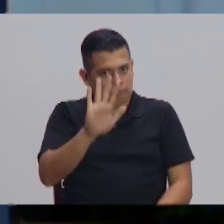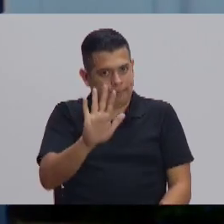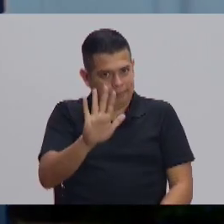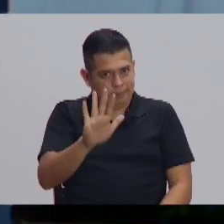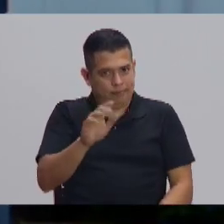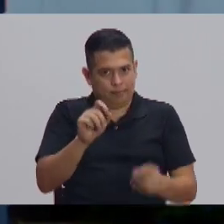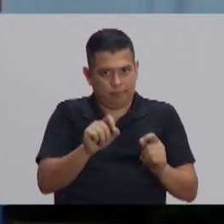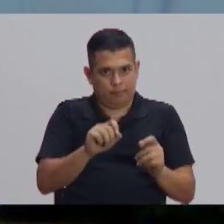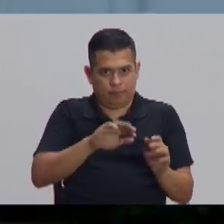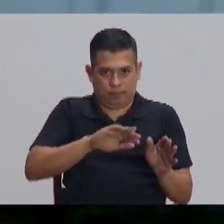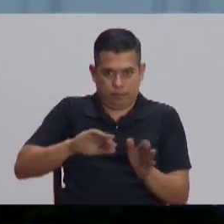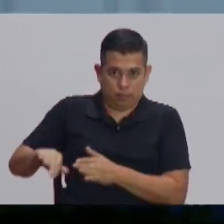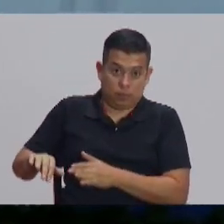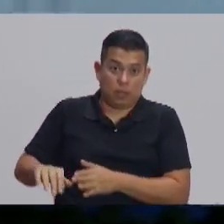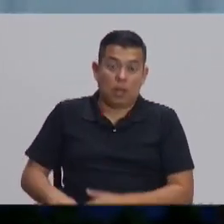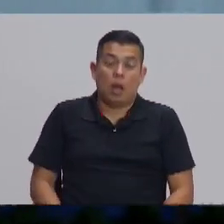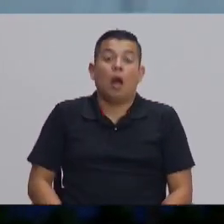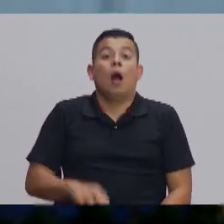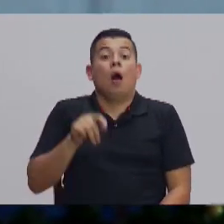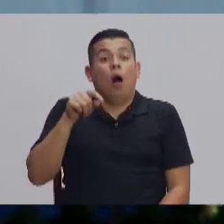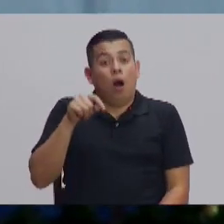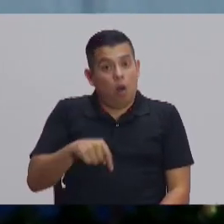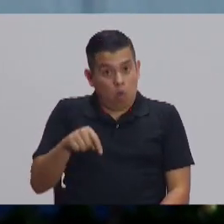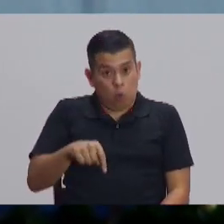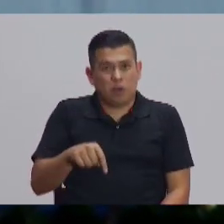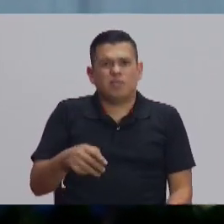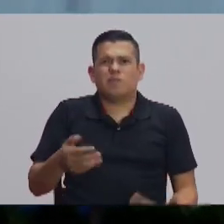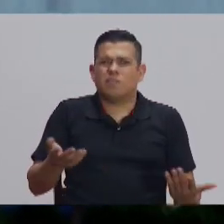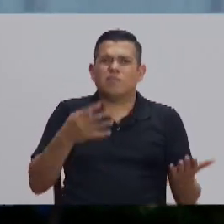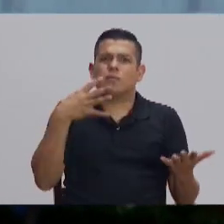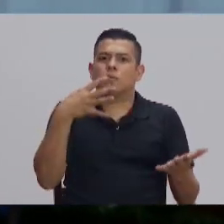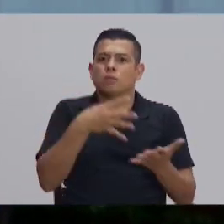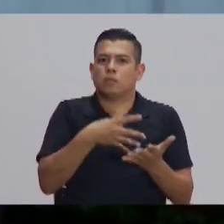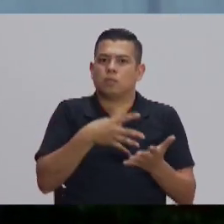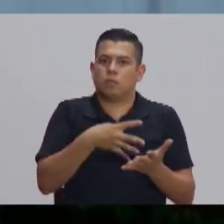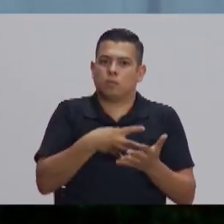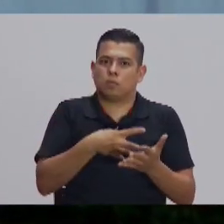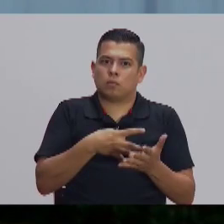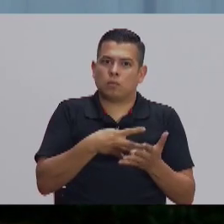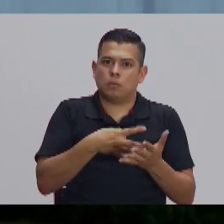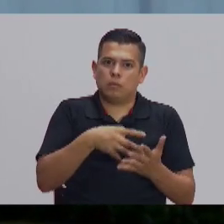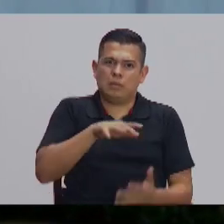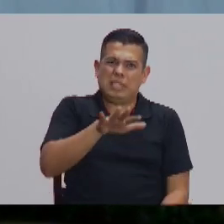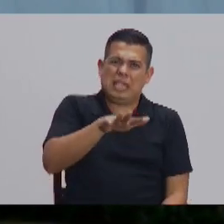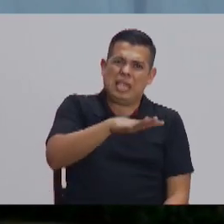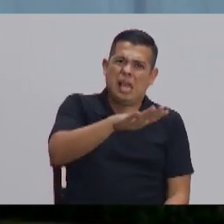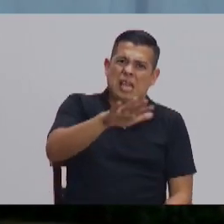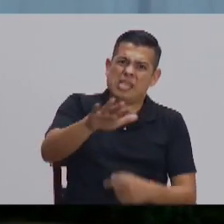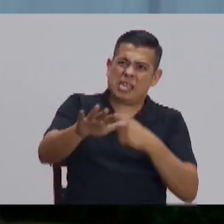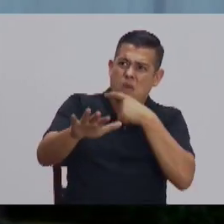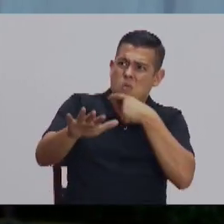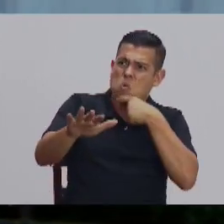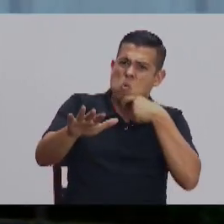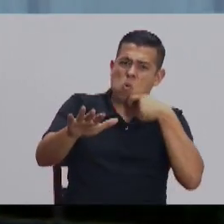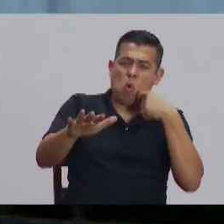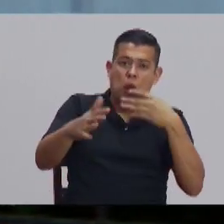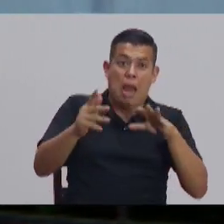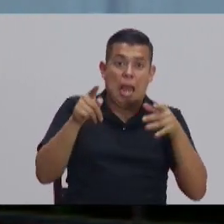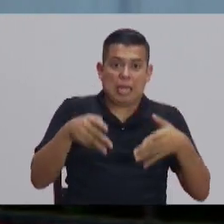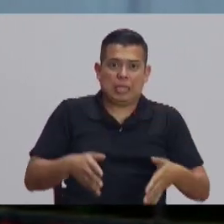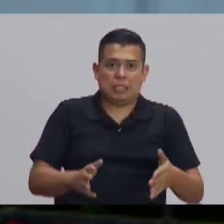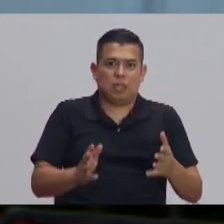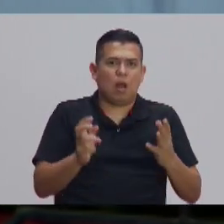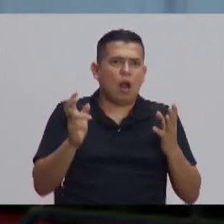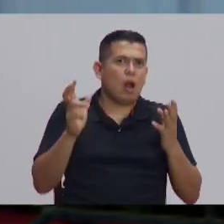punto y aparte pero ahorita era un pueblo que había nacido en el desierto lo que ellos habían